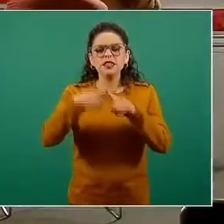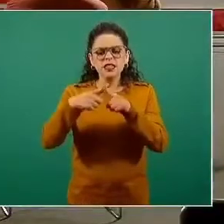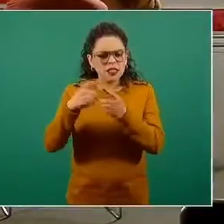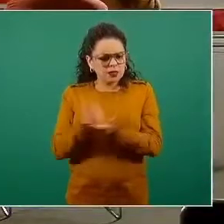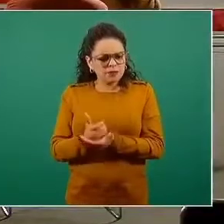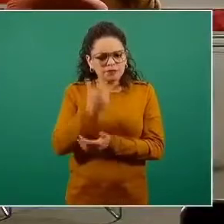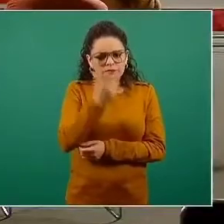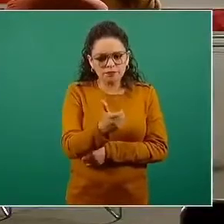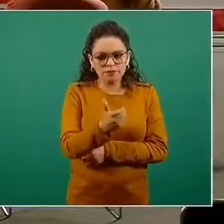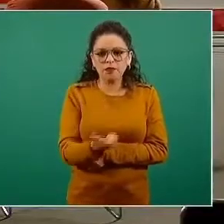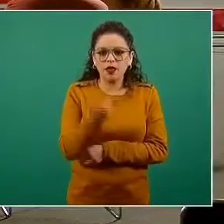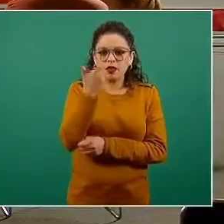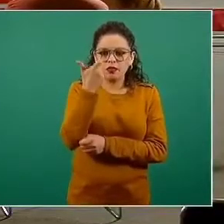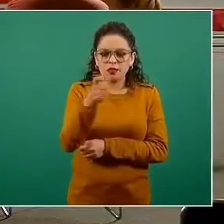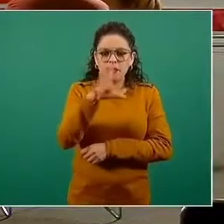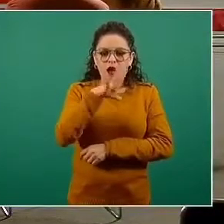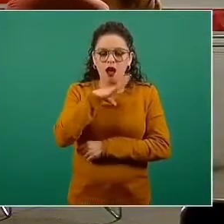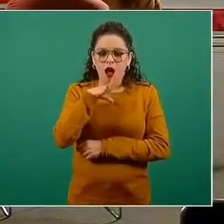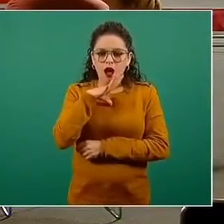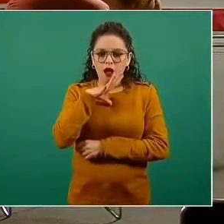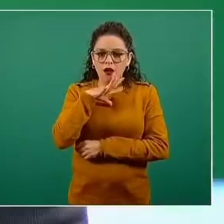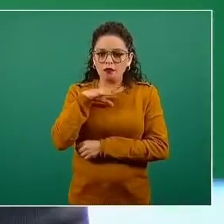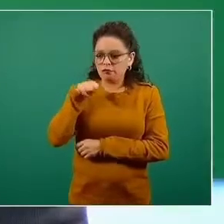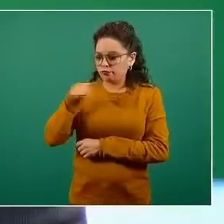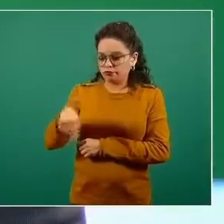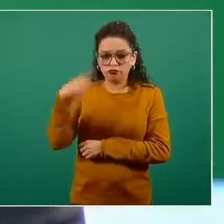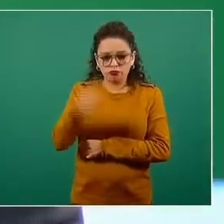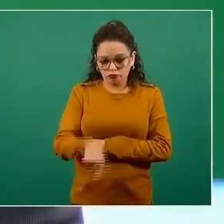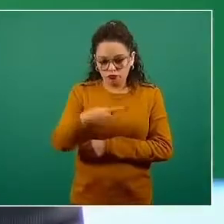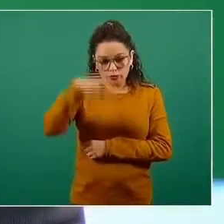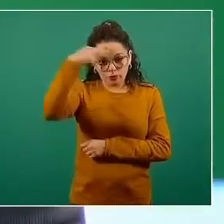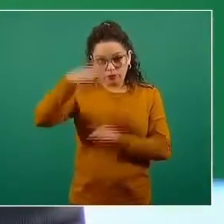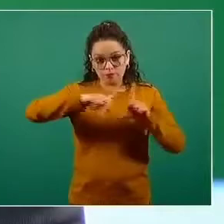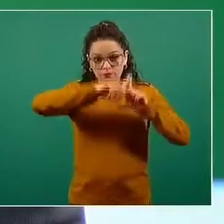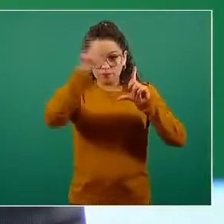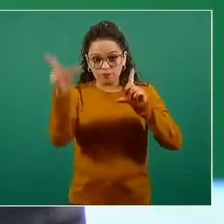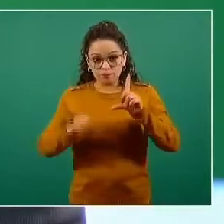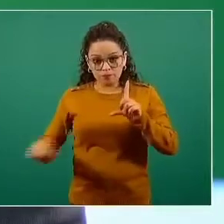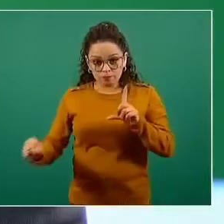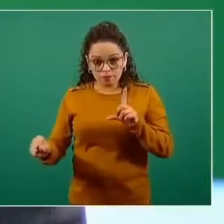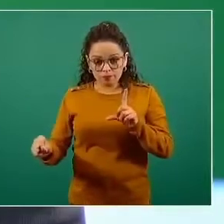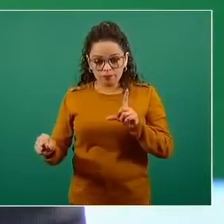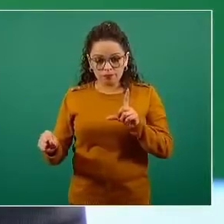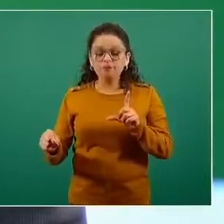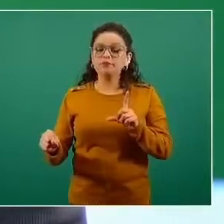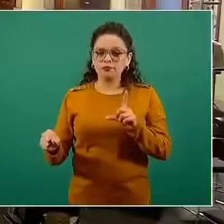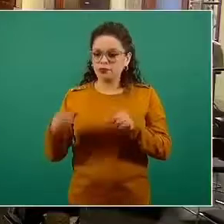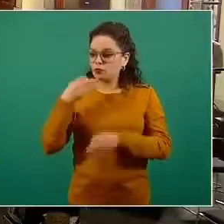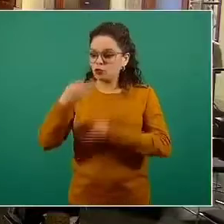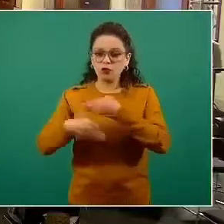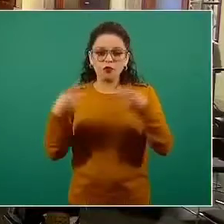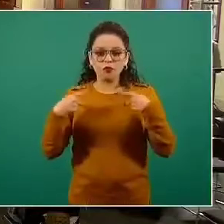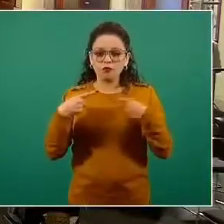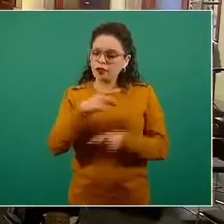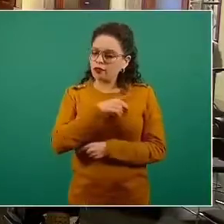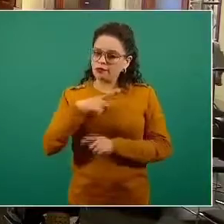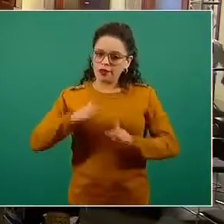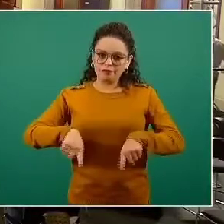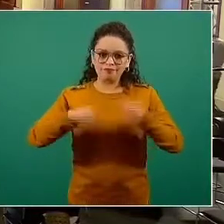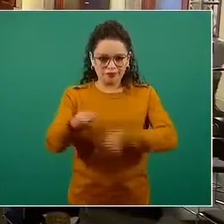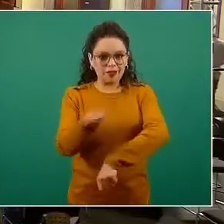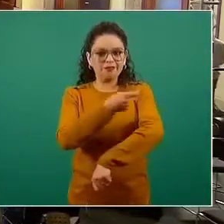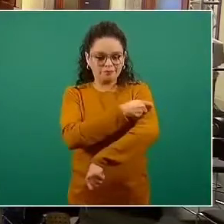el Tesoro Nacional, y todas, todos tenemos derecho al acceso a este programa.